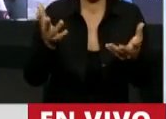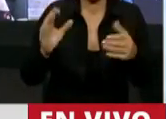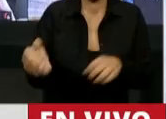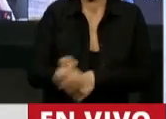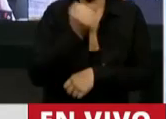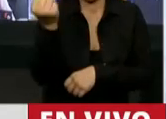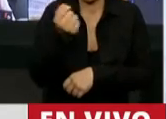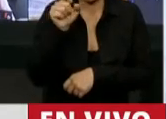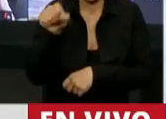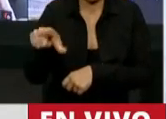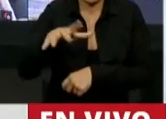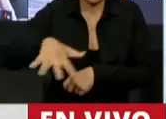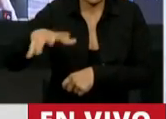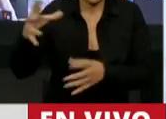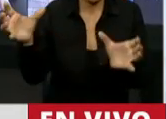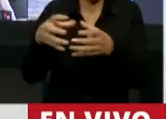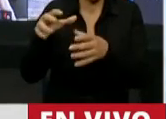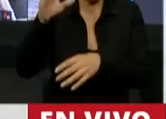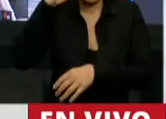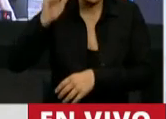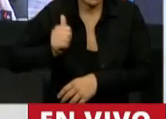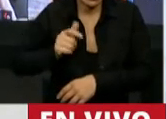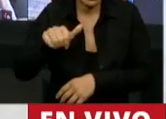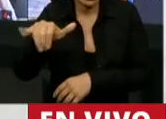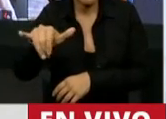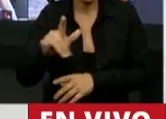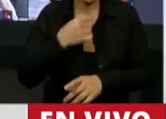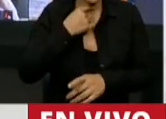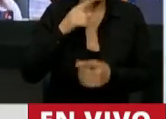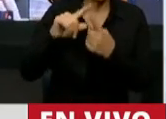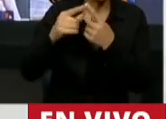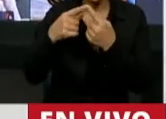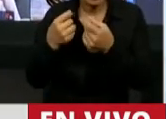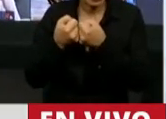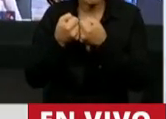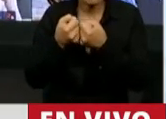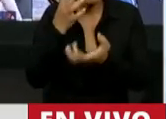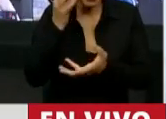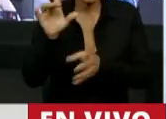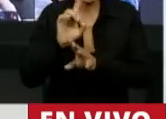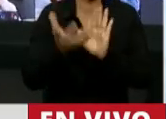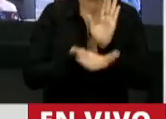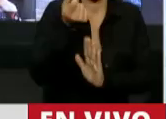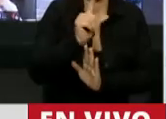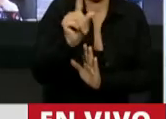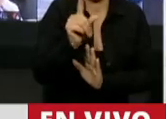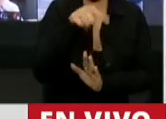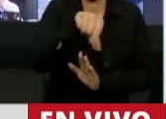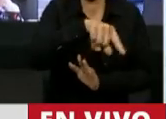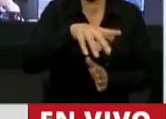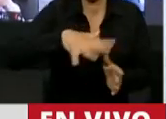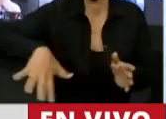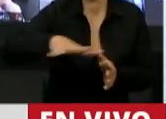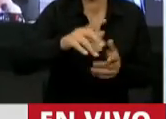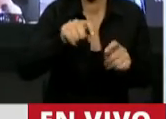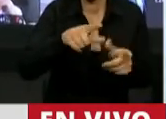tiene otros problemas la Fuerza, tratar de mediar en esa situación y que no le saque a la comunidad,